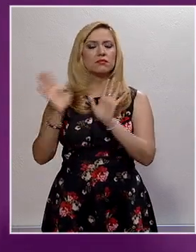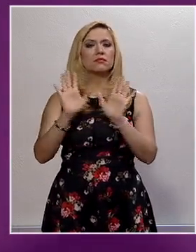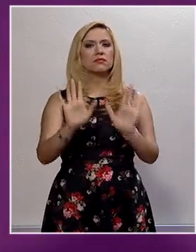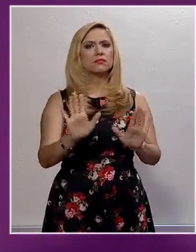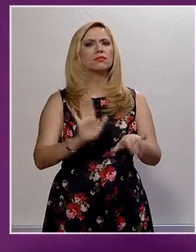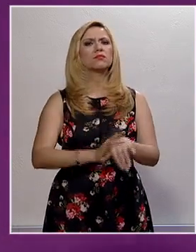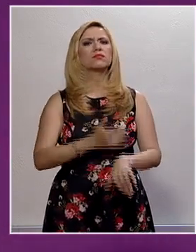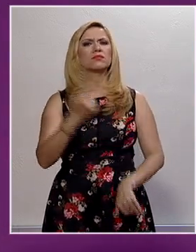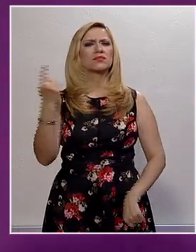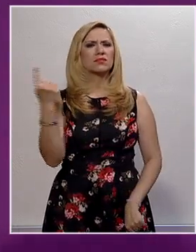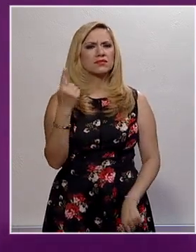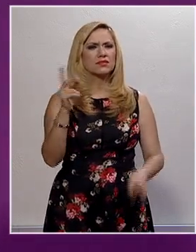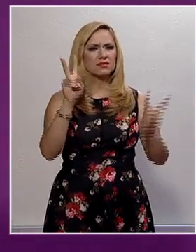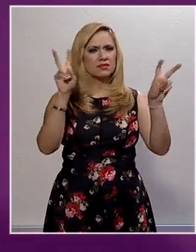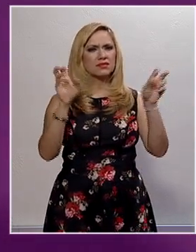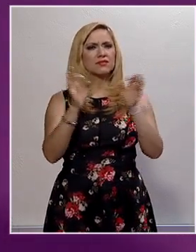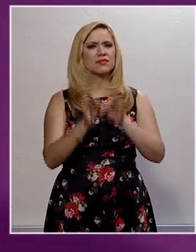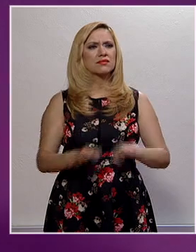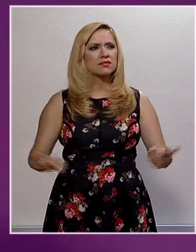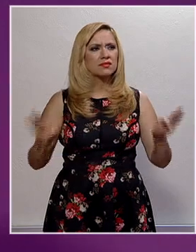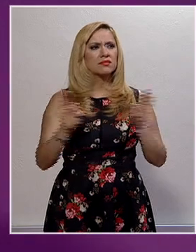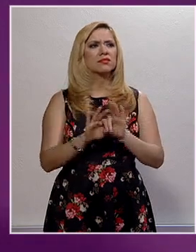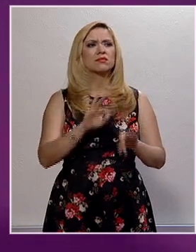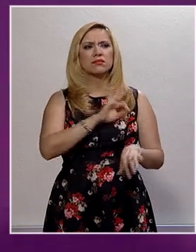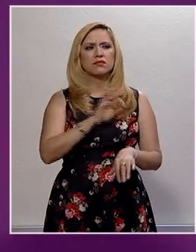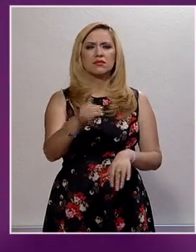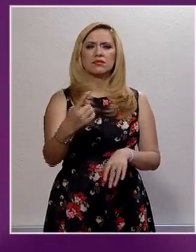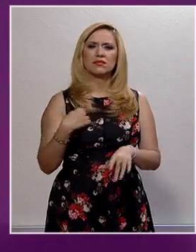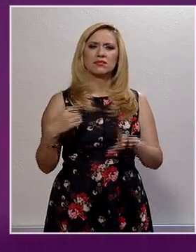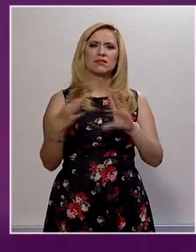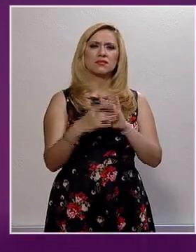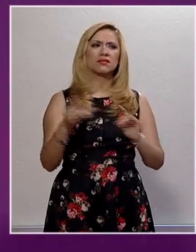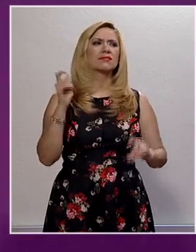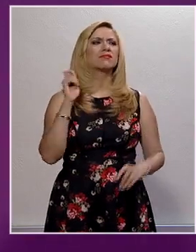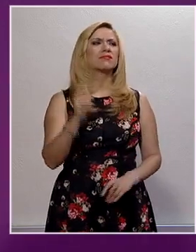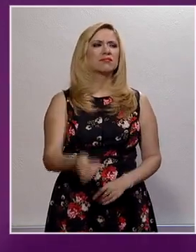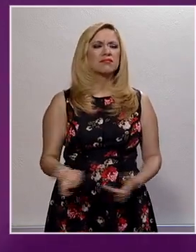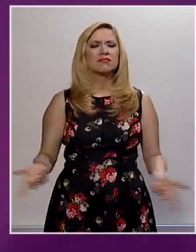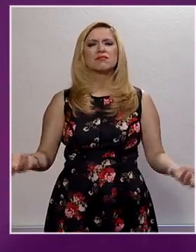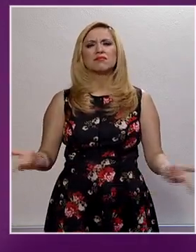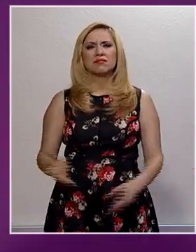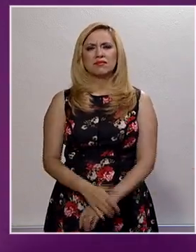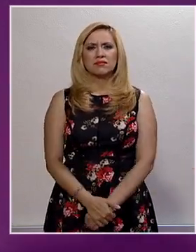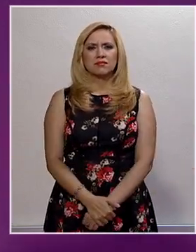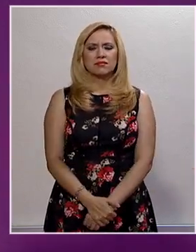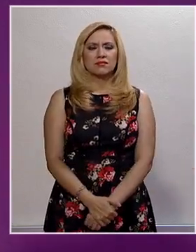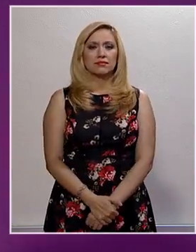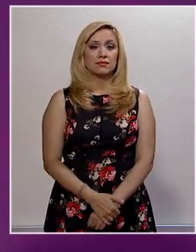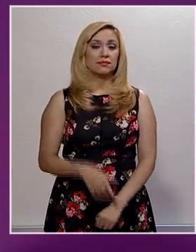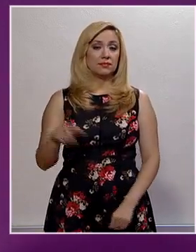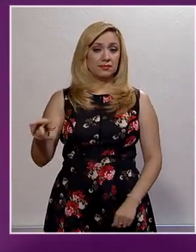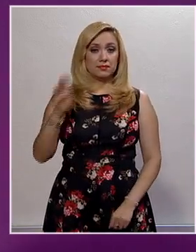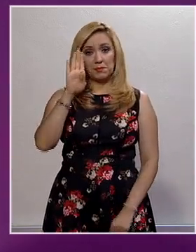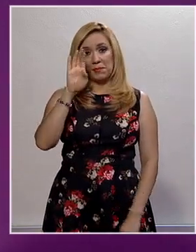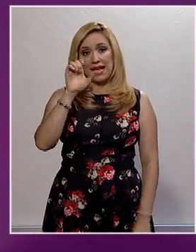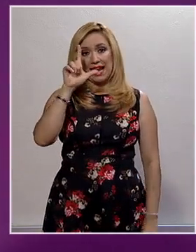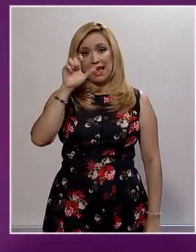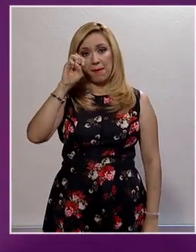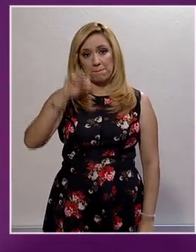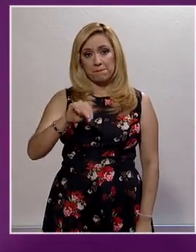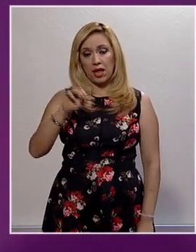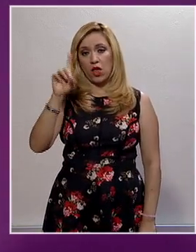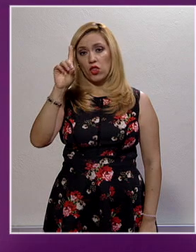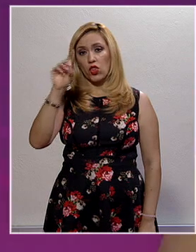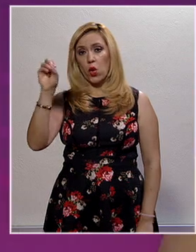principio, ¿por qué sería un tema relevante? Y si nos contextualizas, ¿qué es esa convención? ¿De dónde viene? Etcétera. La Convención de Belém do Pará es